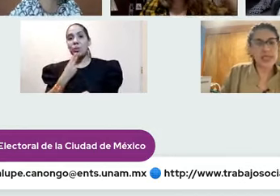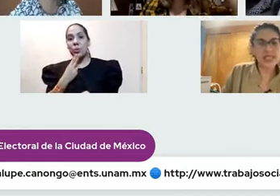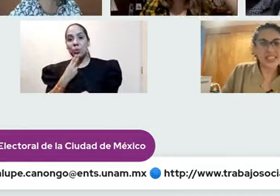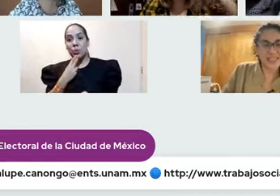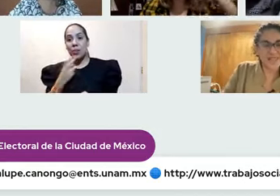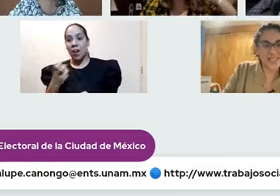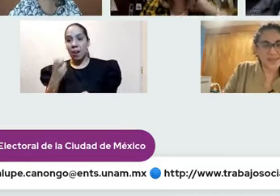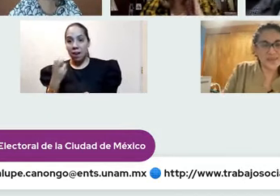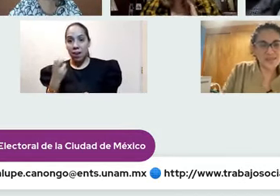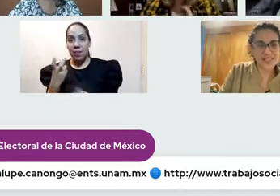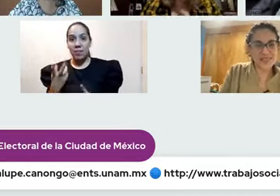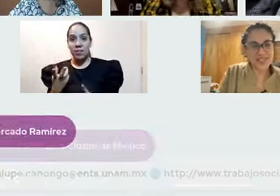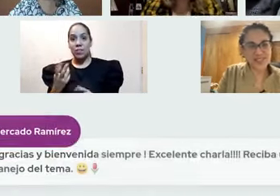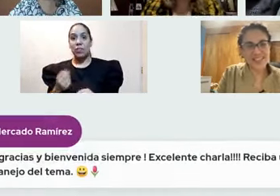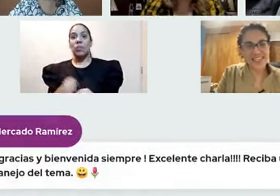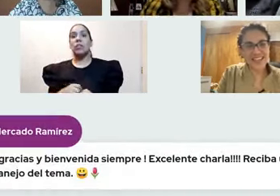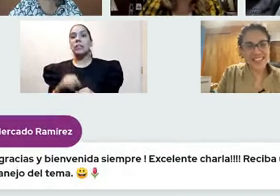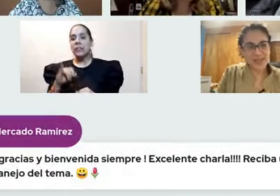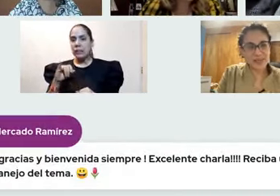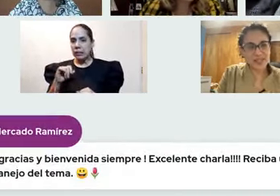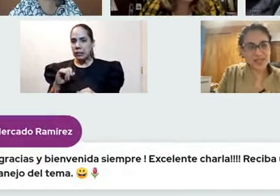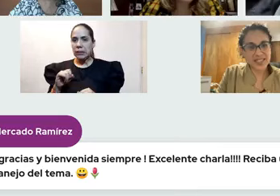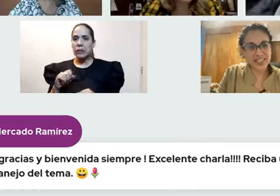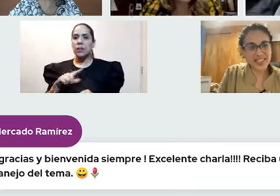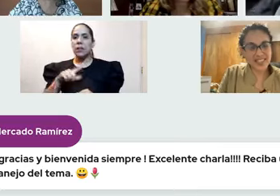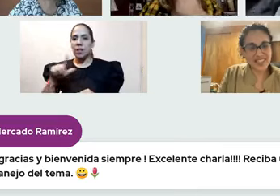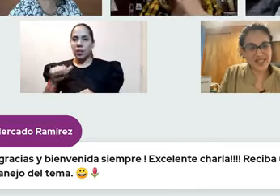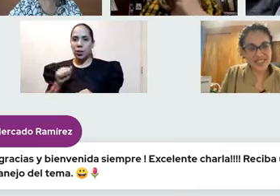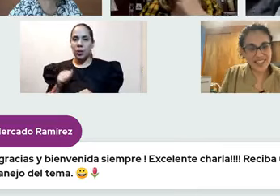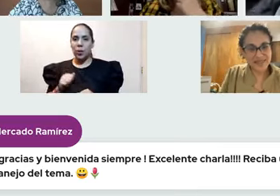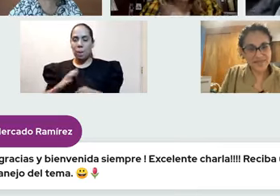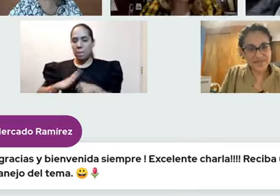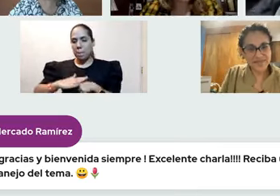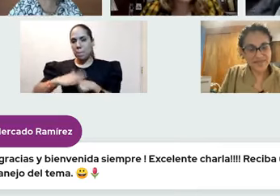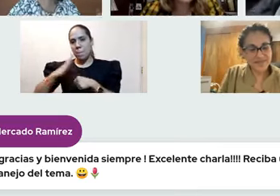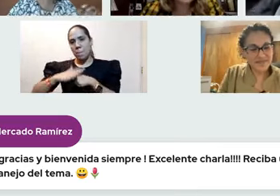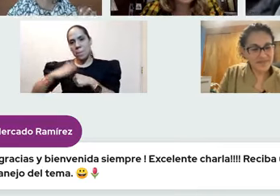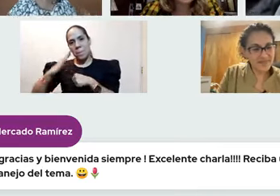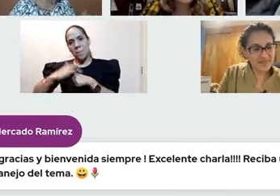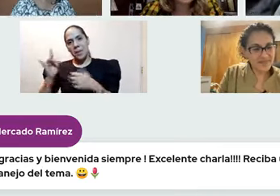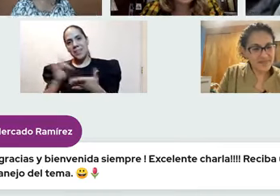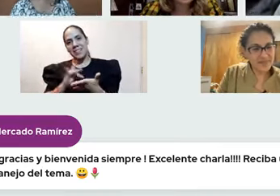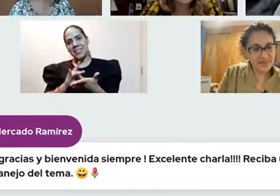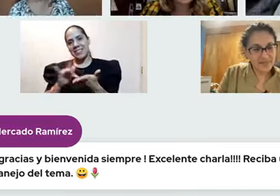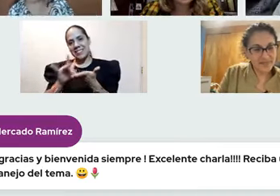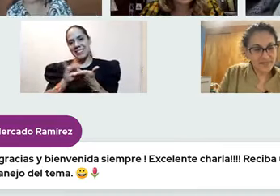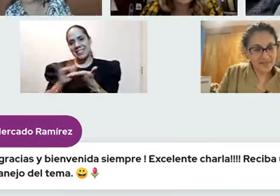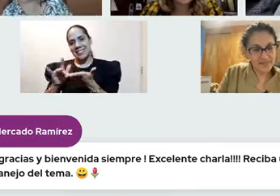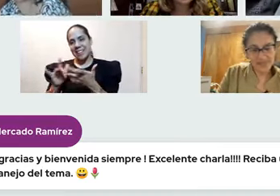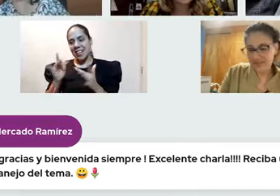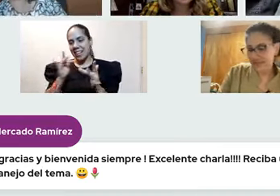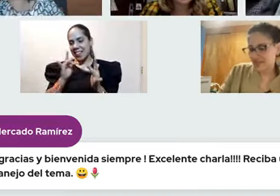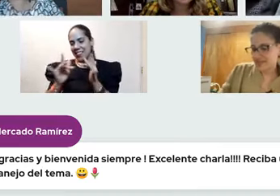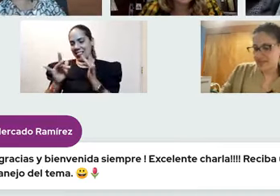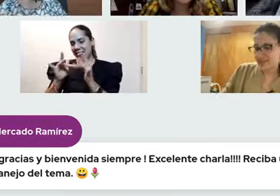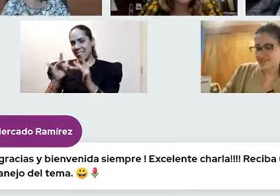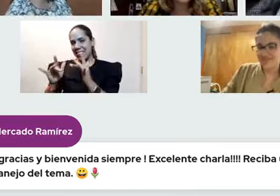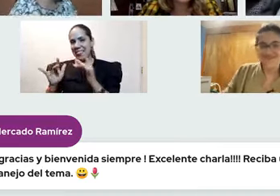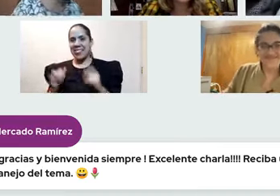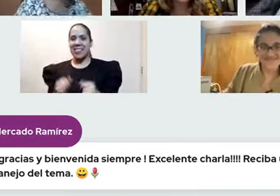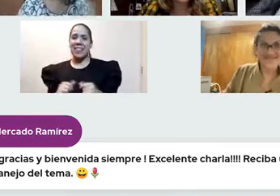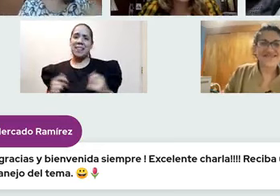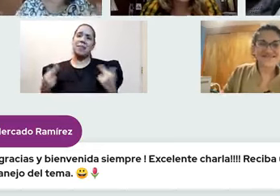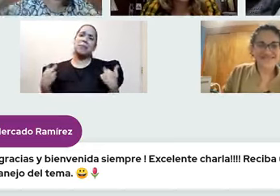son significativos los beneficios que se pueden obtener de la tecnología. Maestra, de verdad que híjole, se nos acaba